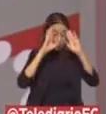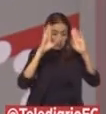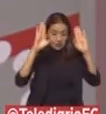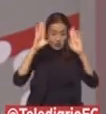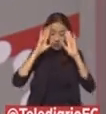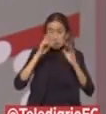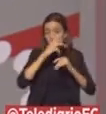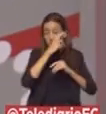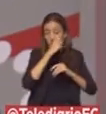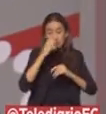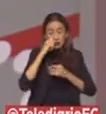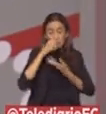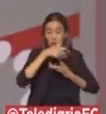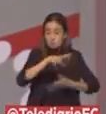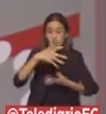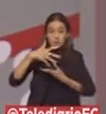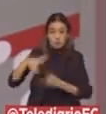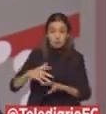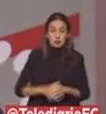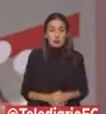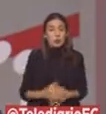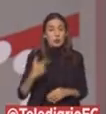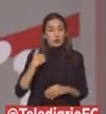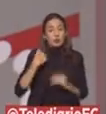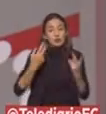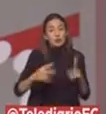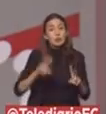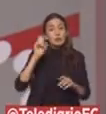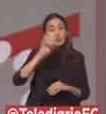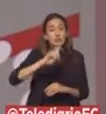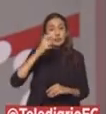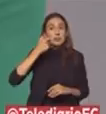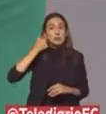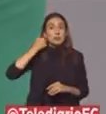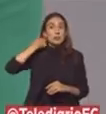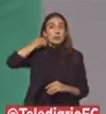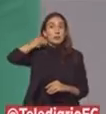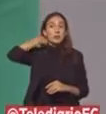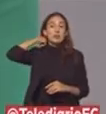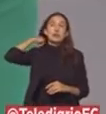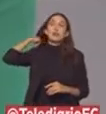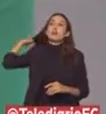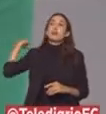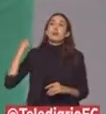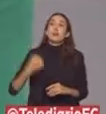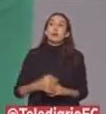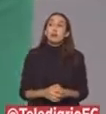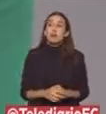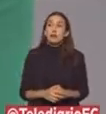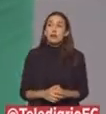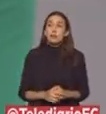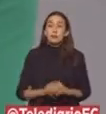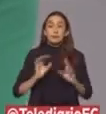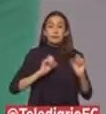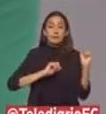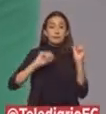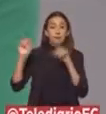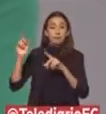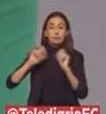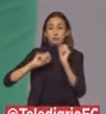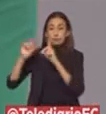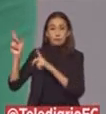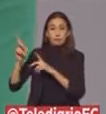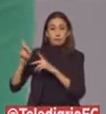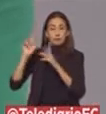narcotráfico crimen organizado y demás y entonces creo que son necesarios estos listones cesta mente en el tema que usted ha mencionado esta migración venezolana que